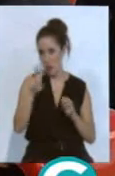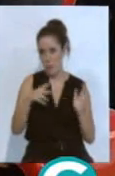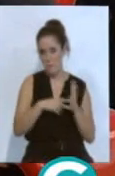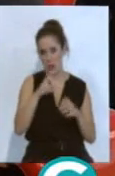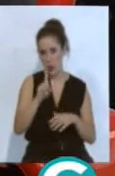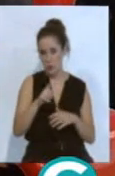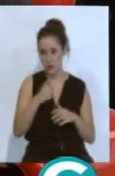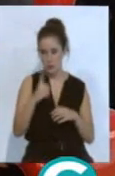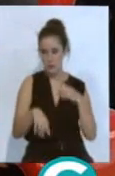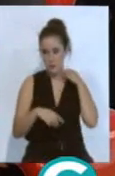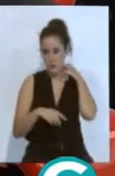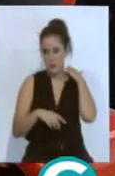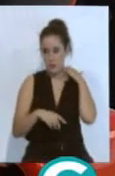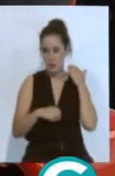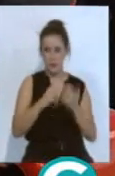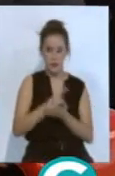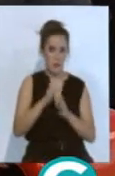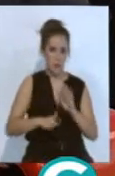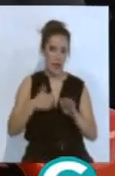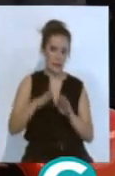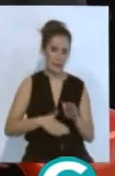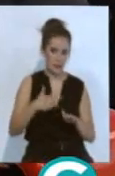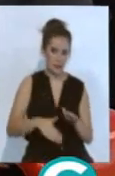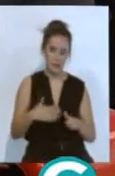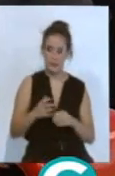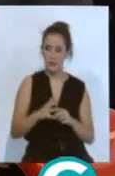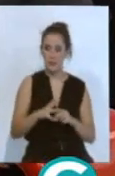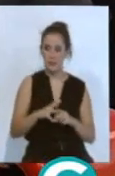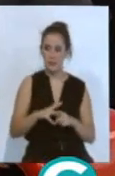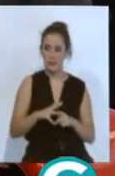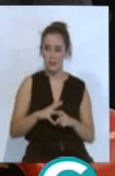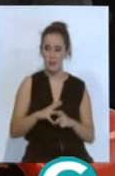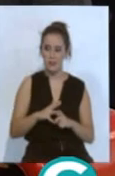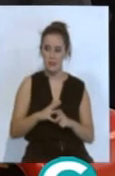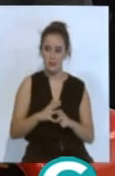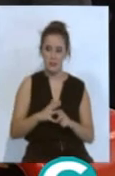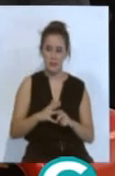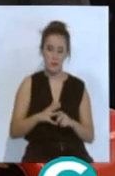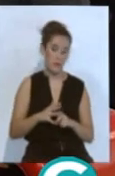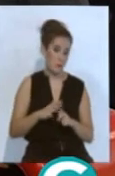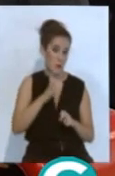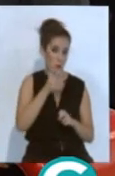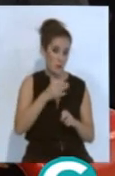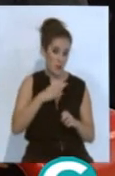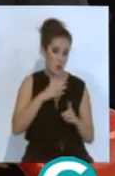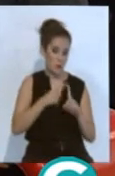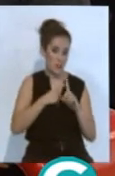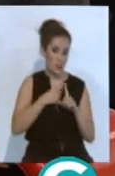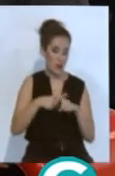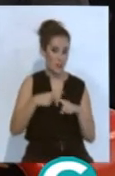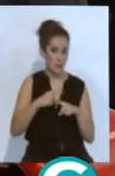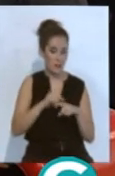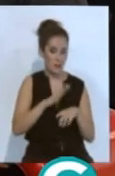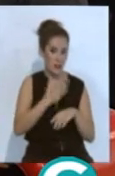ahora mismo es un tema. ¿Otra vez se llevan los patinetes? Pues, si es que todo, no, da, todo vuelve. Todo vuelve. Ver, entonces pues, podemos utilizar cositas, ¿sabes? Para